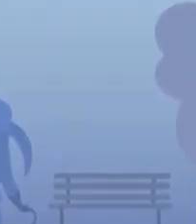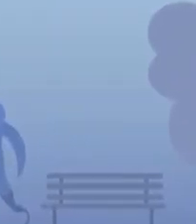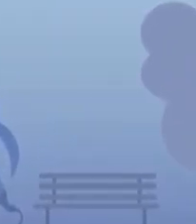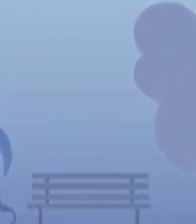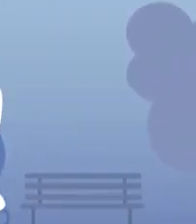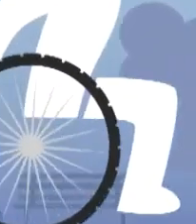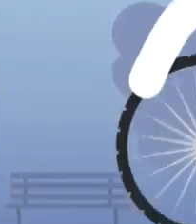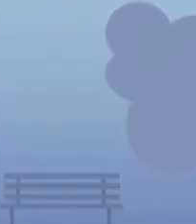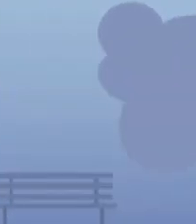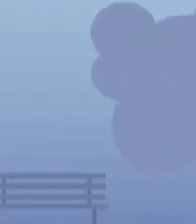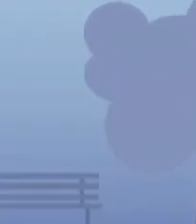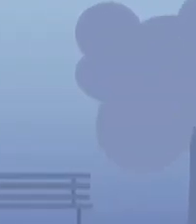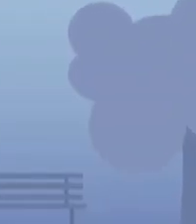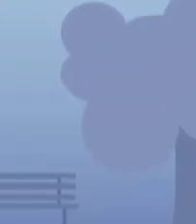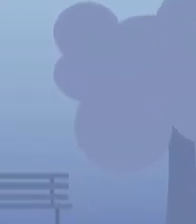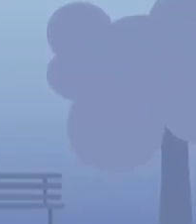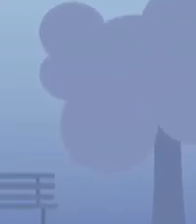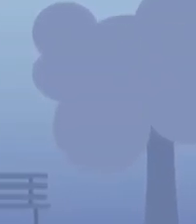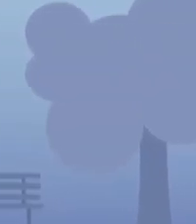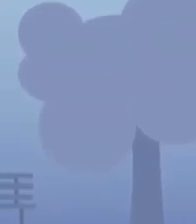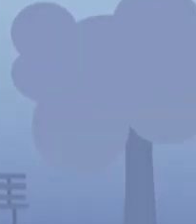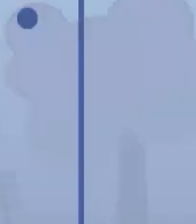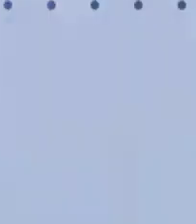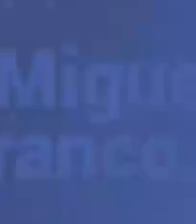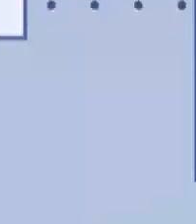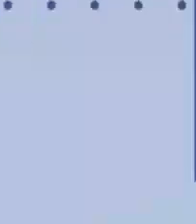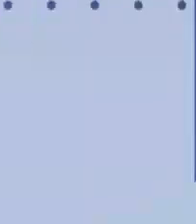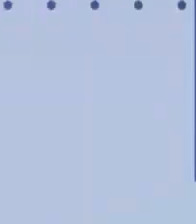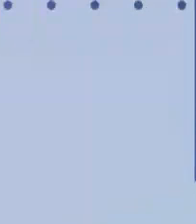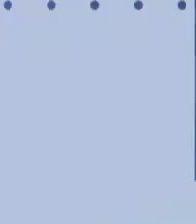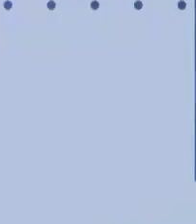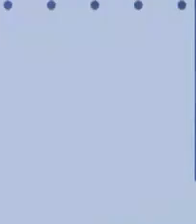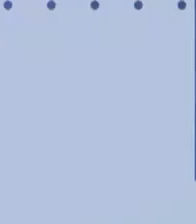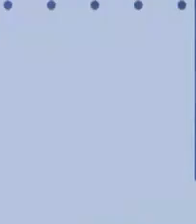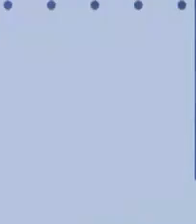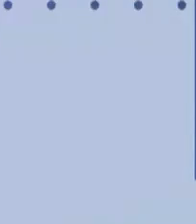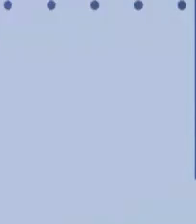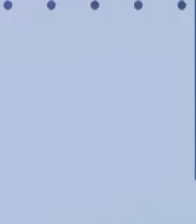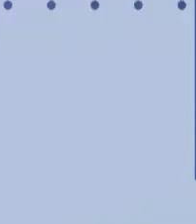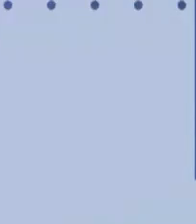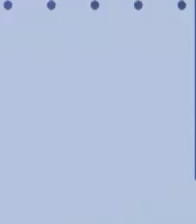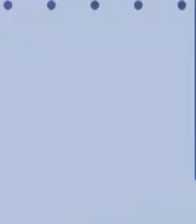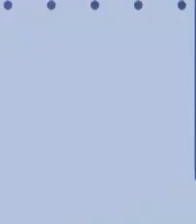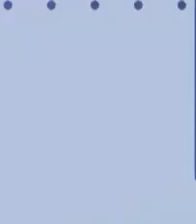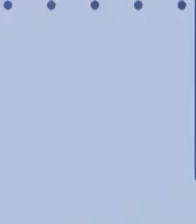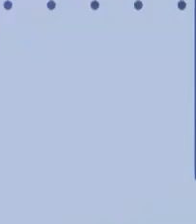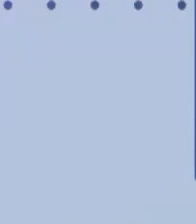amigos abriendo cancha con Dr Miguel